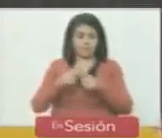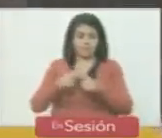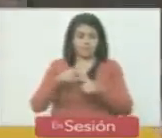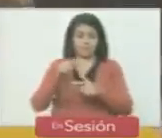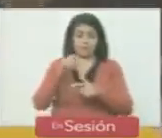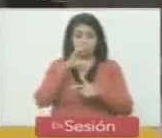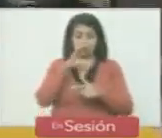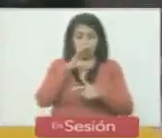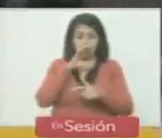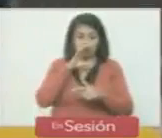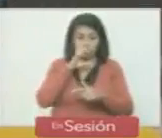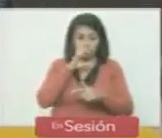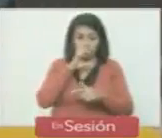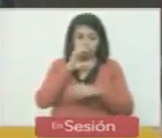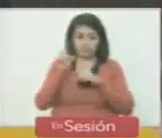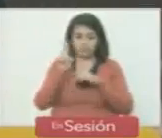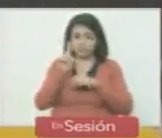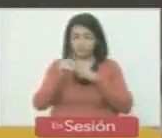no,